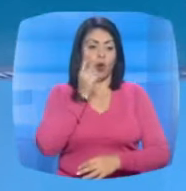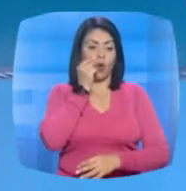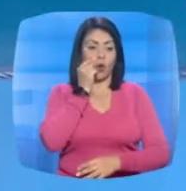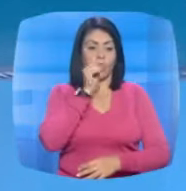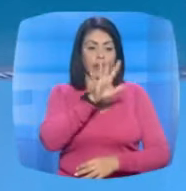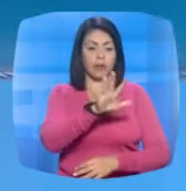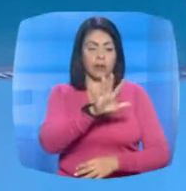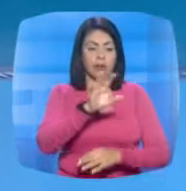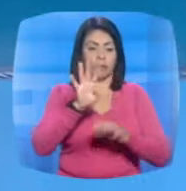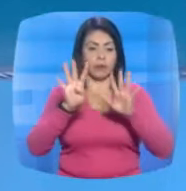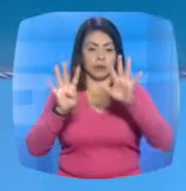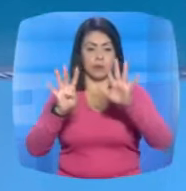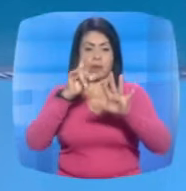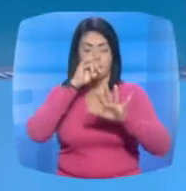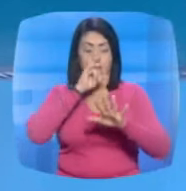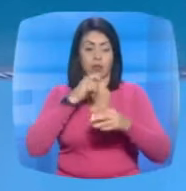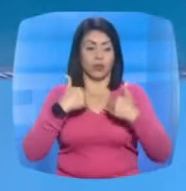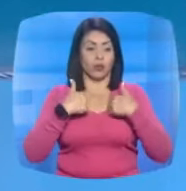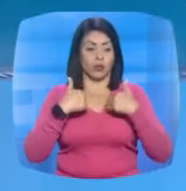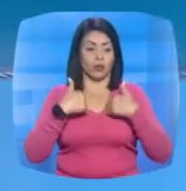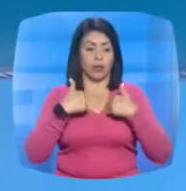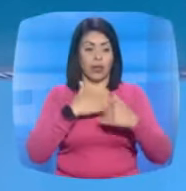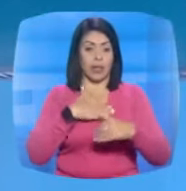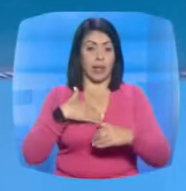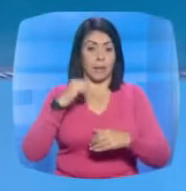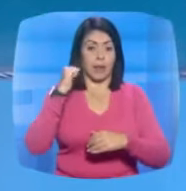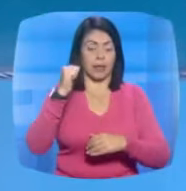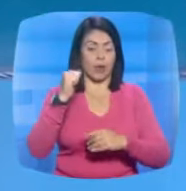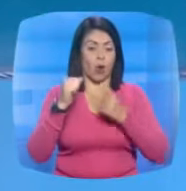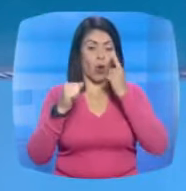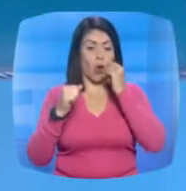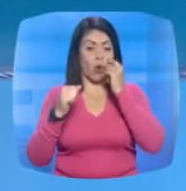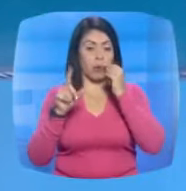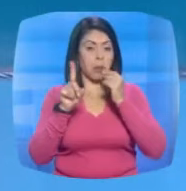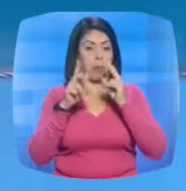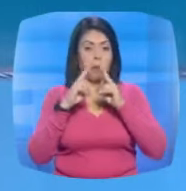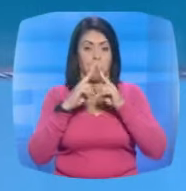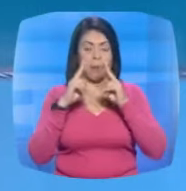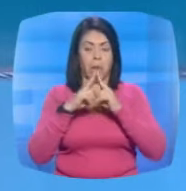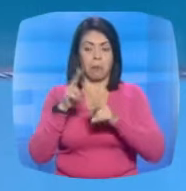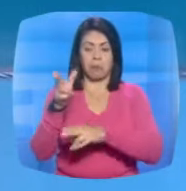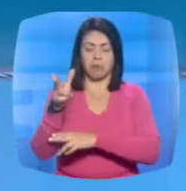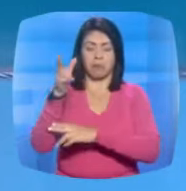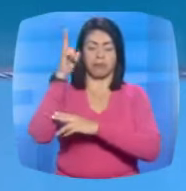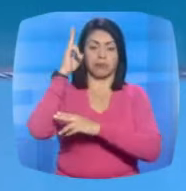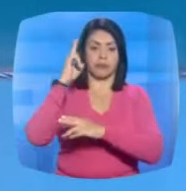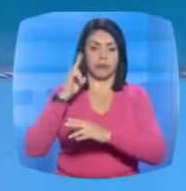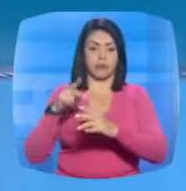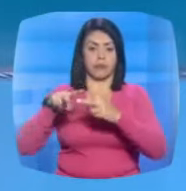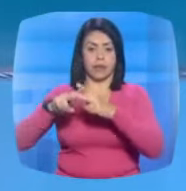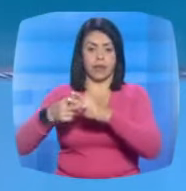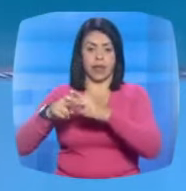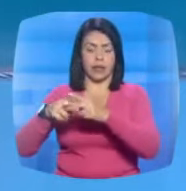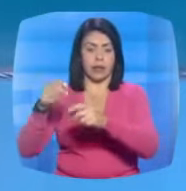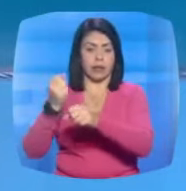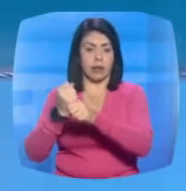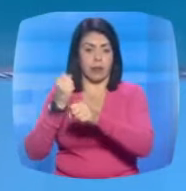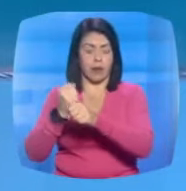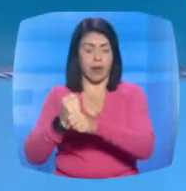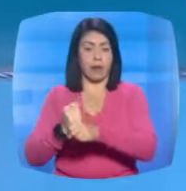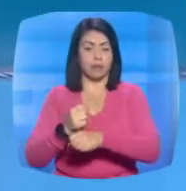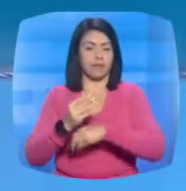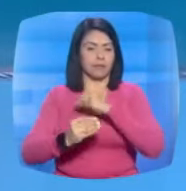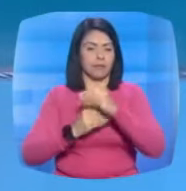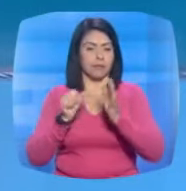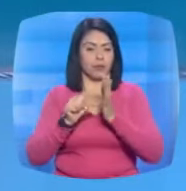Un hombre de 59 años fue víctima de un intento de homicidio cuando un sujeto no identificado le disparó en el taller mecánico donde trabaja. El